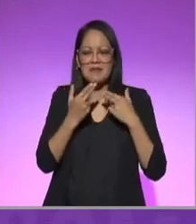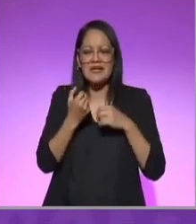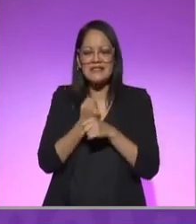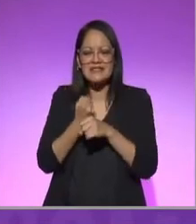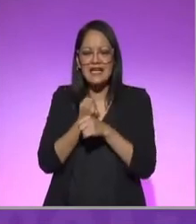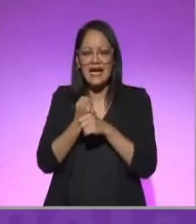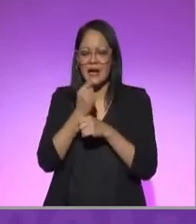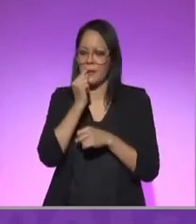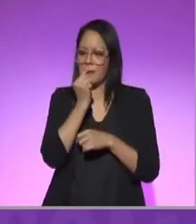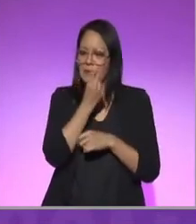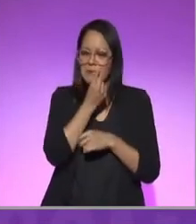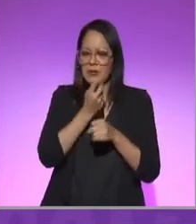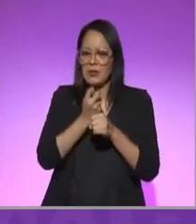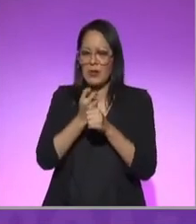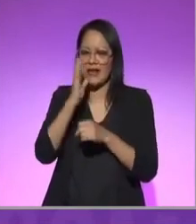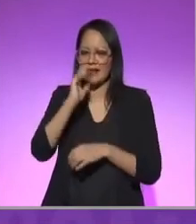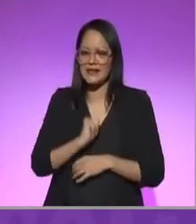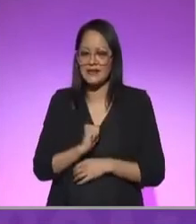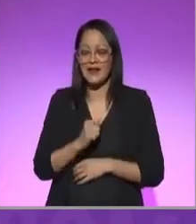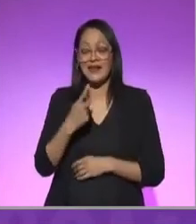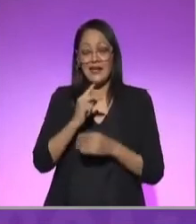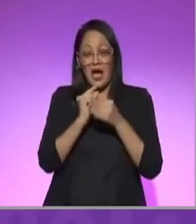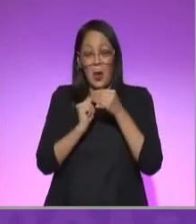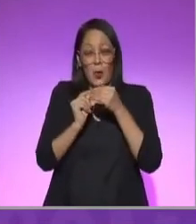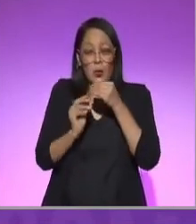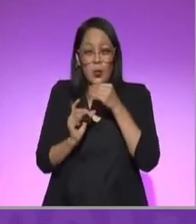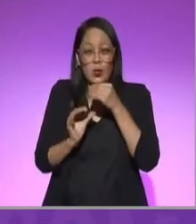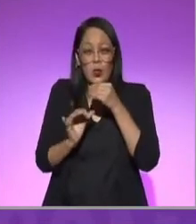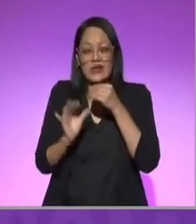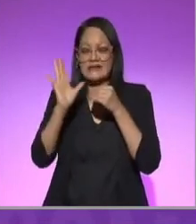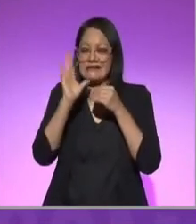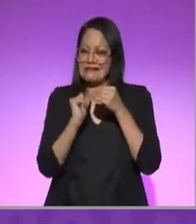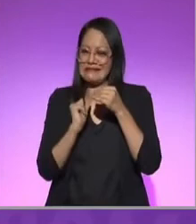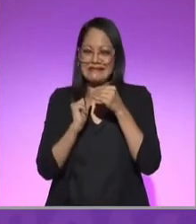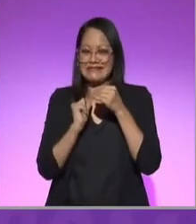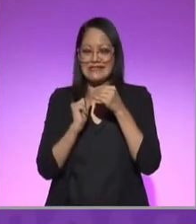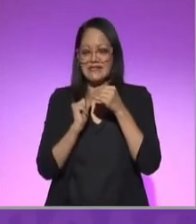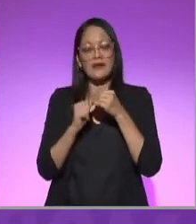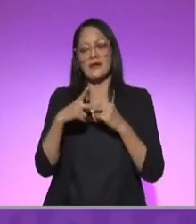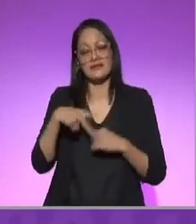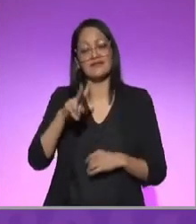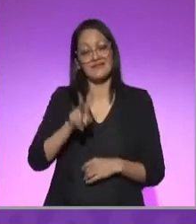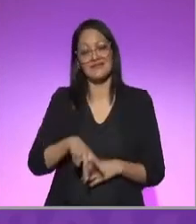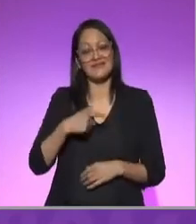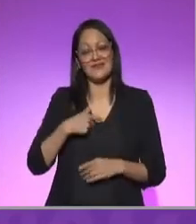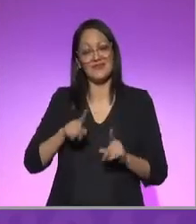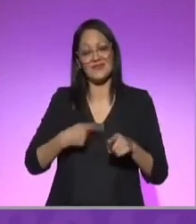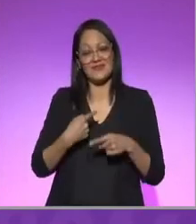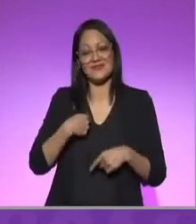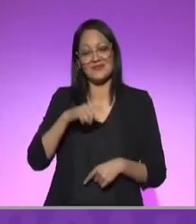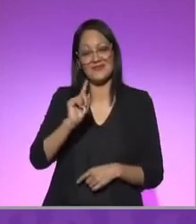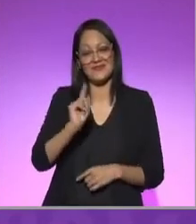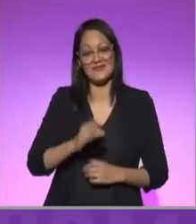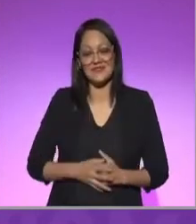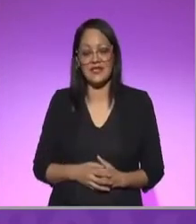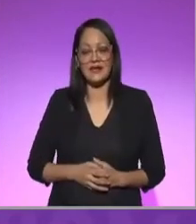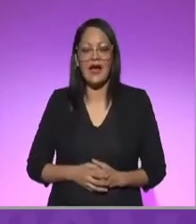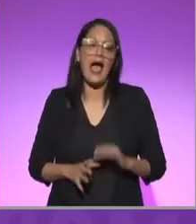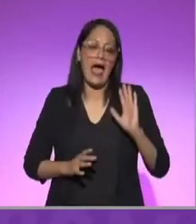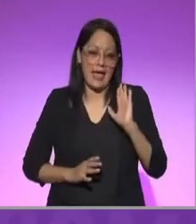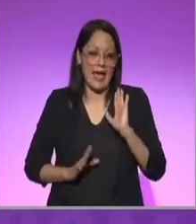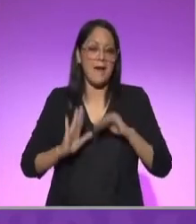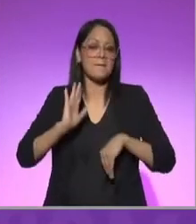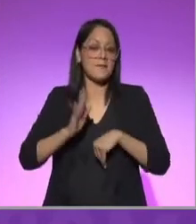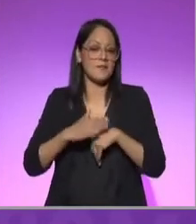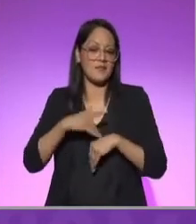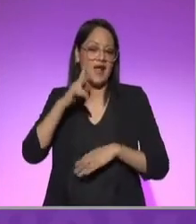callosidades. Entonces nunca salía un buen sonido. Entonces dije, para la música, pues no lo soy. Bueno, pero te tenemos que traer algún día una marimba